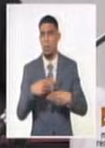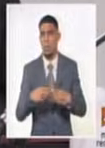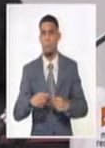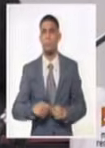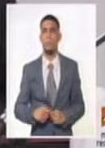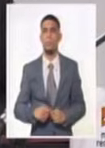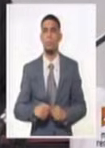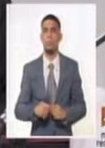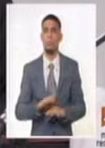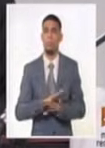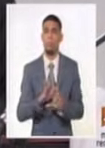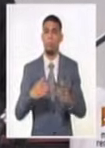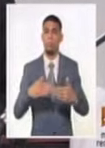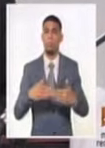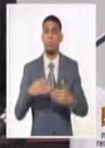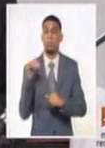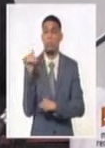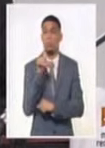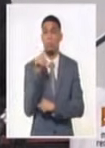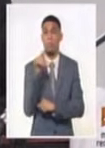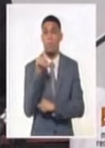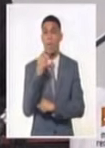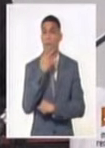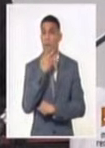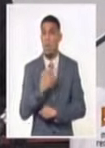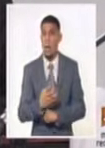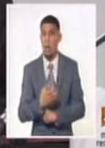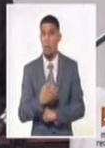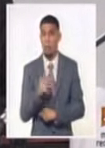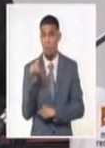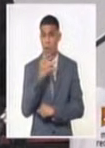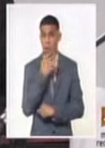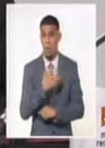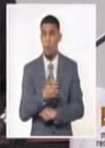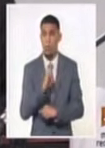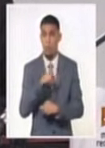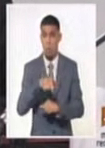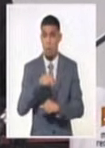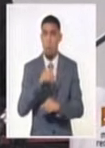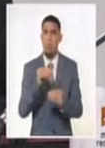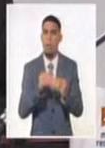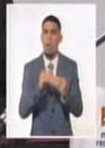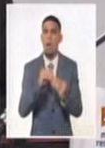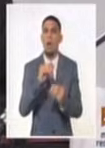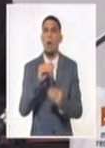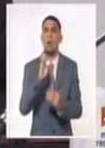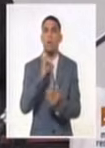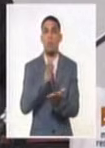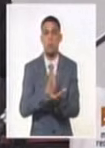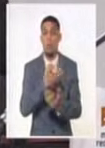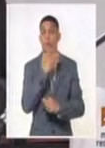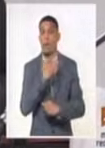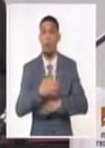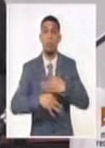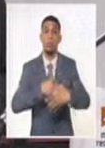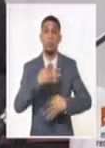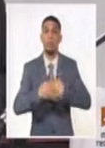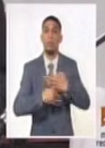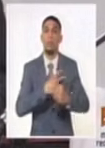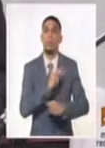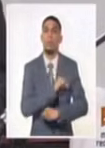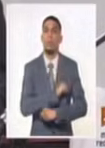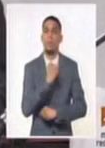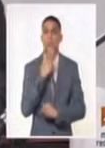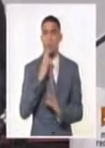Nos vamos con el siglo de Fidel y por supuesto hoy que hablamos de educación, Fidel hablándonos de esa gran conquista de la Revolución Cubana. Buenas